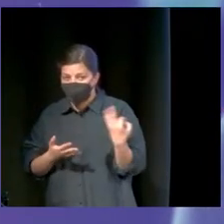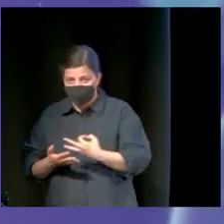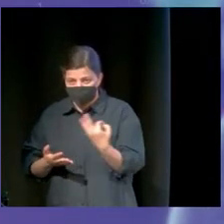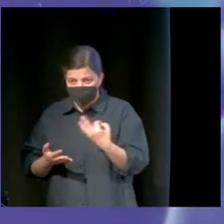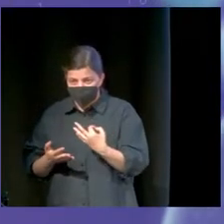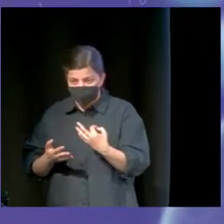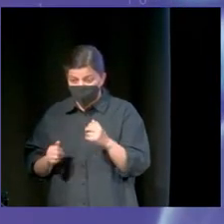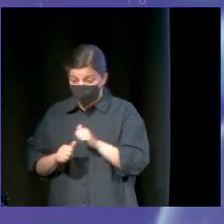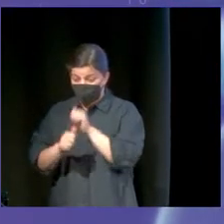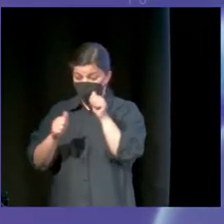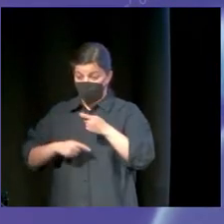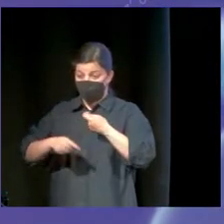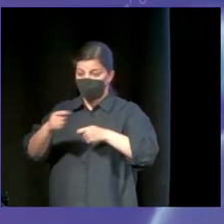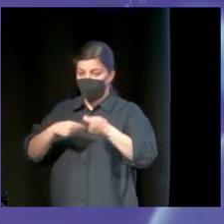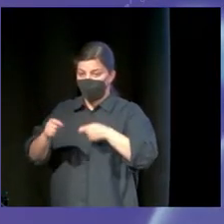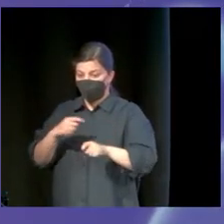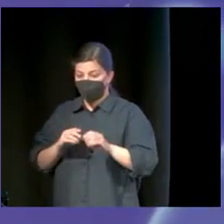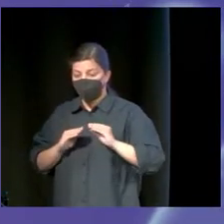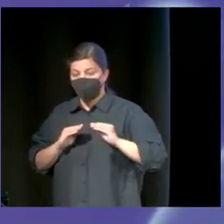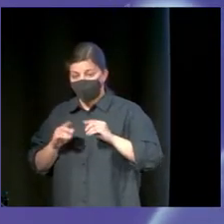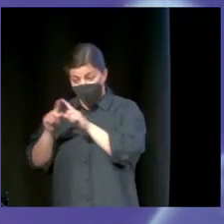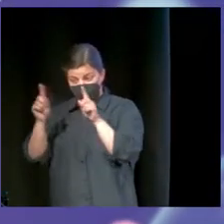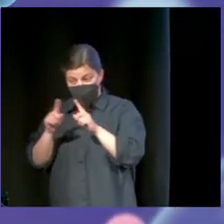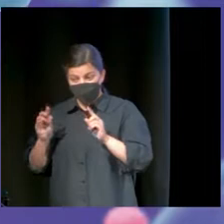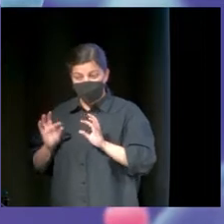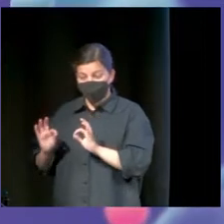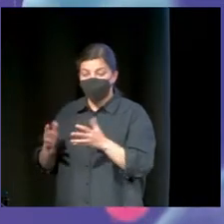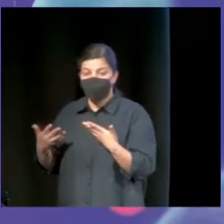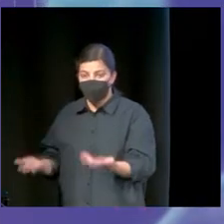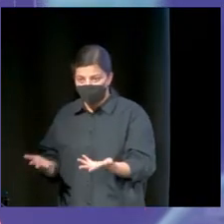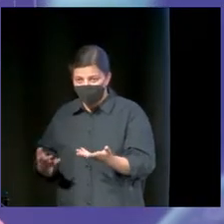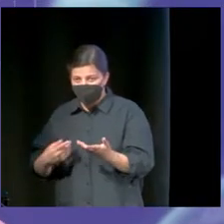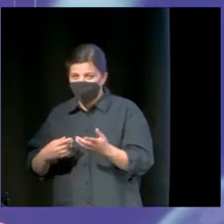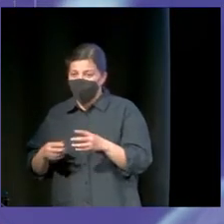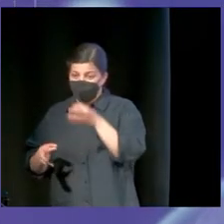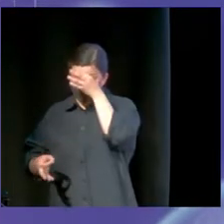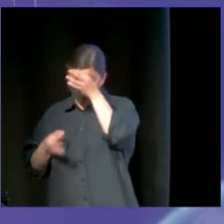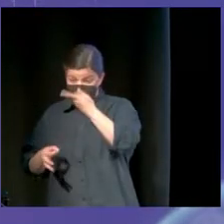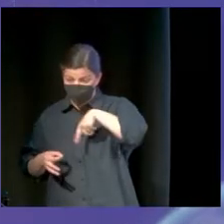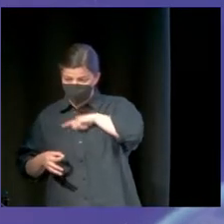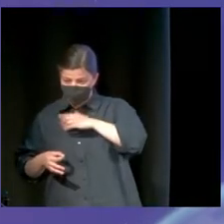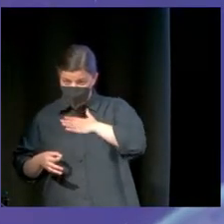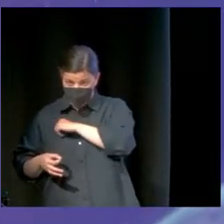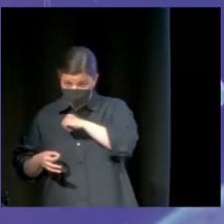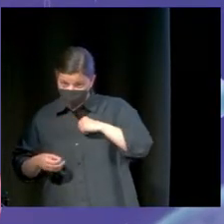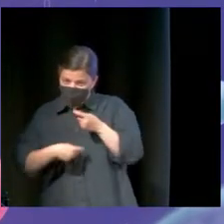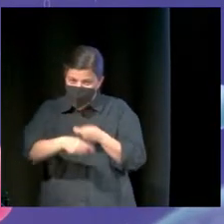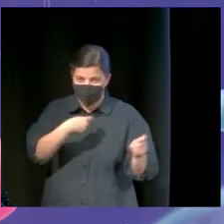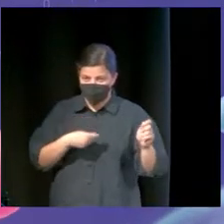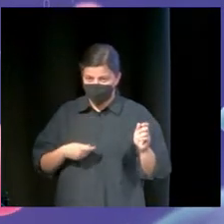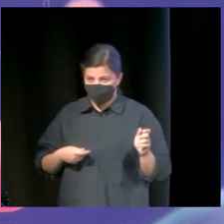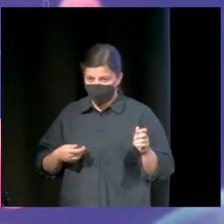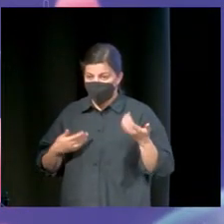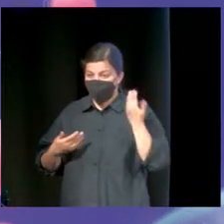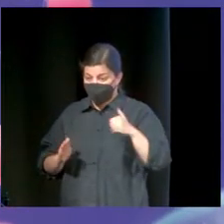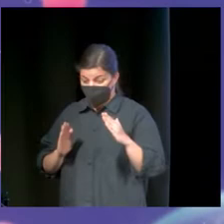un modelo de negocio que han tenido estas empresas ha sido la venta en nuestros datos personales ya llega un